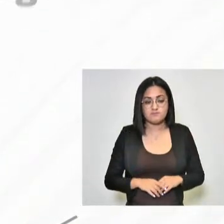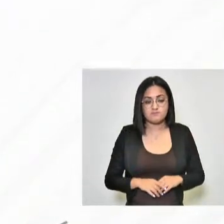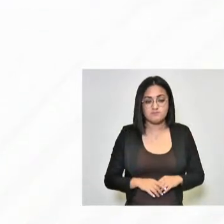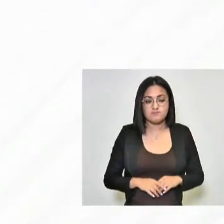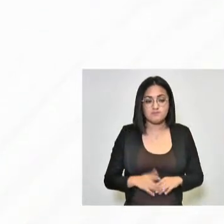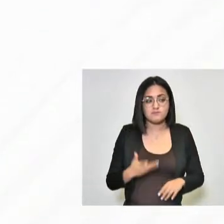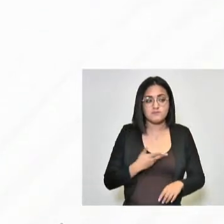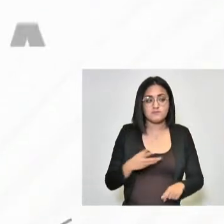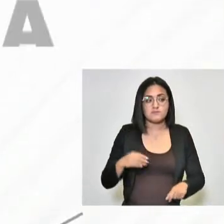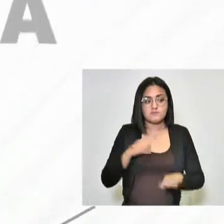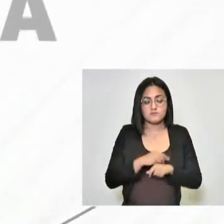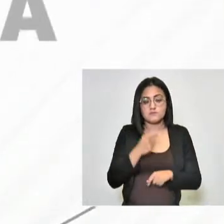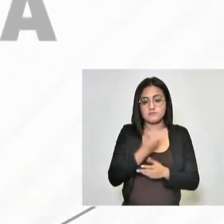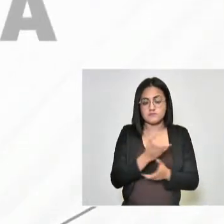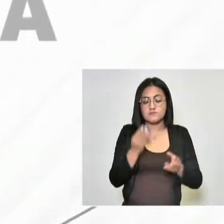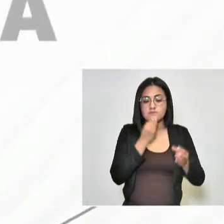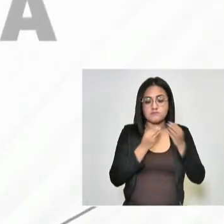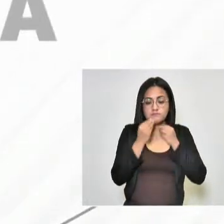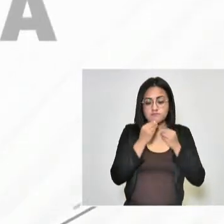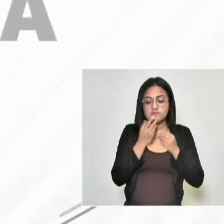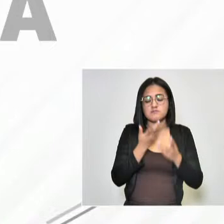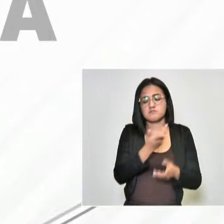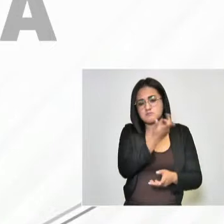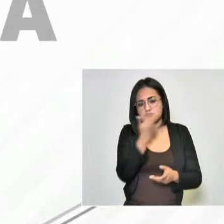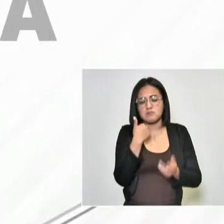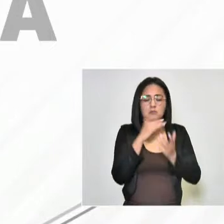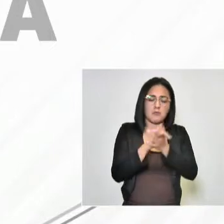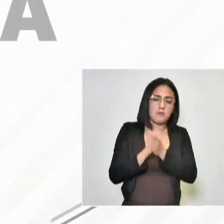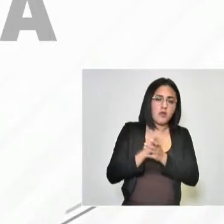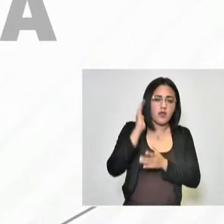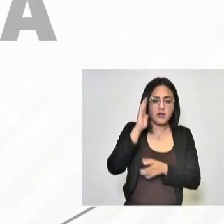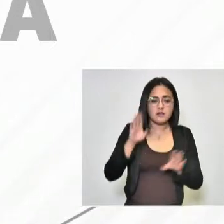le hicieron una comida, pasó a saludarme. Yo tengo,